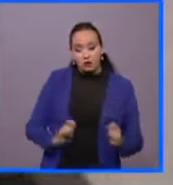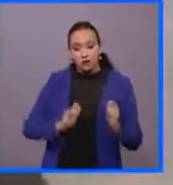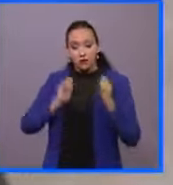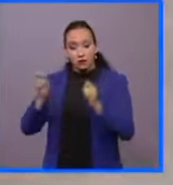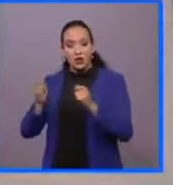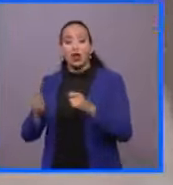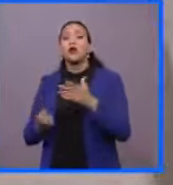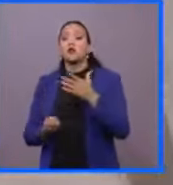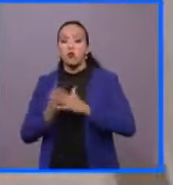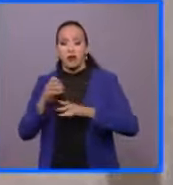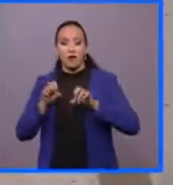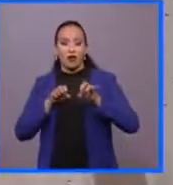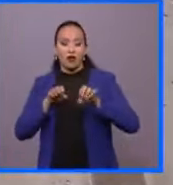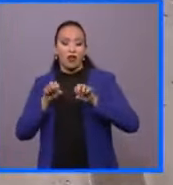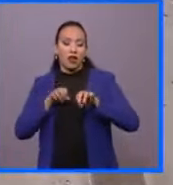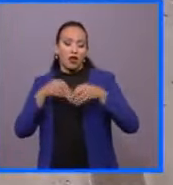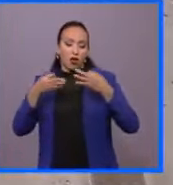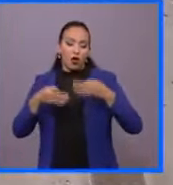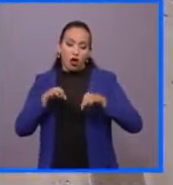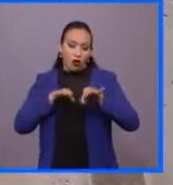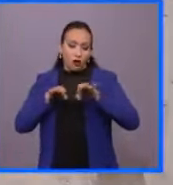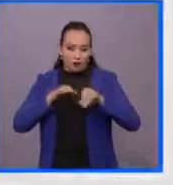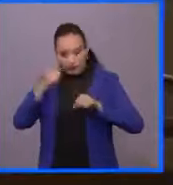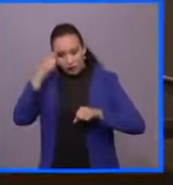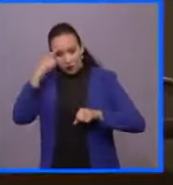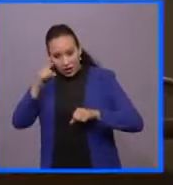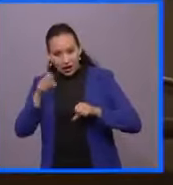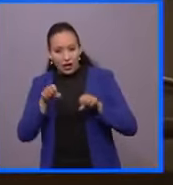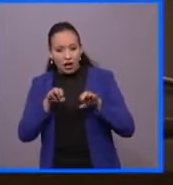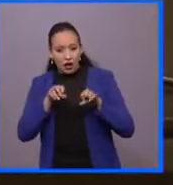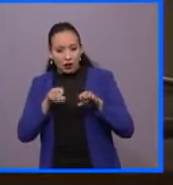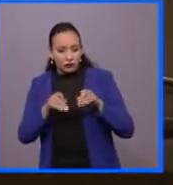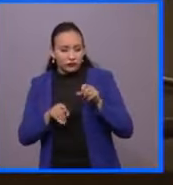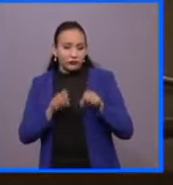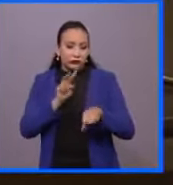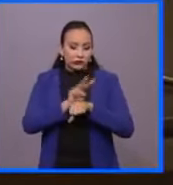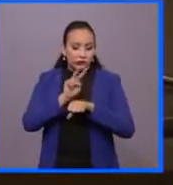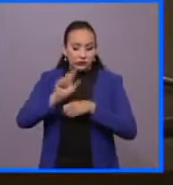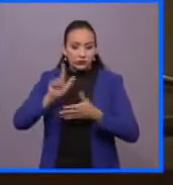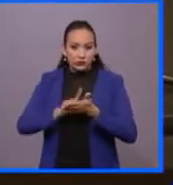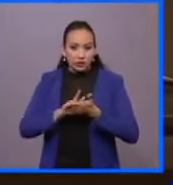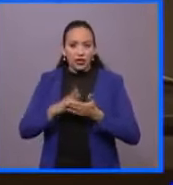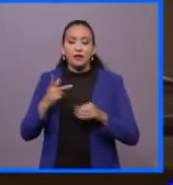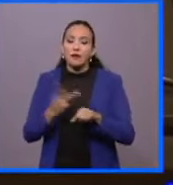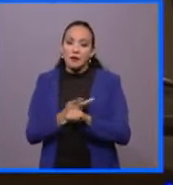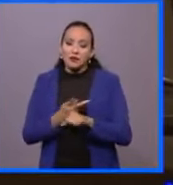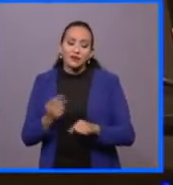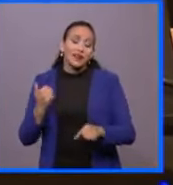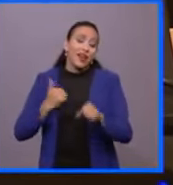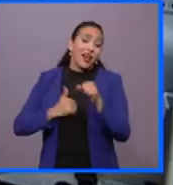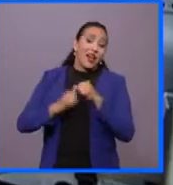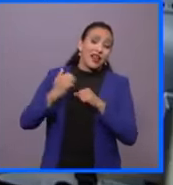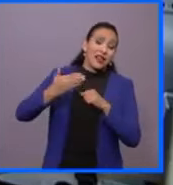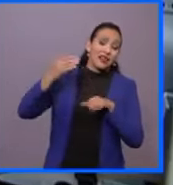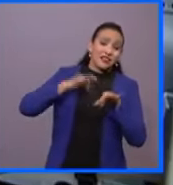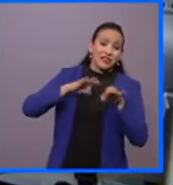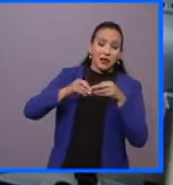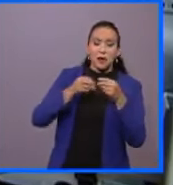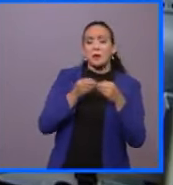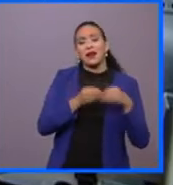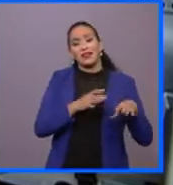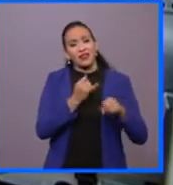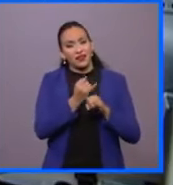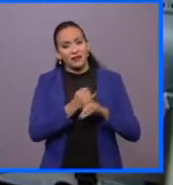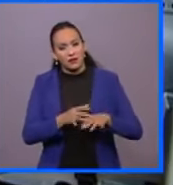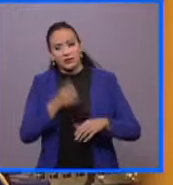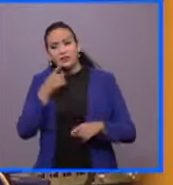Judicial y al órgano de administración judicial en septiembre próximo, se perderán décadas de profesionalización y formación judicial,